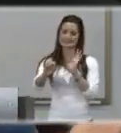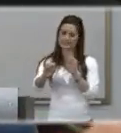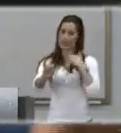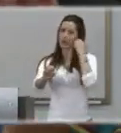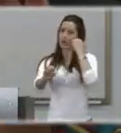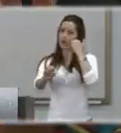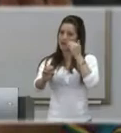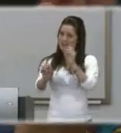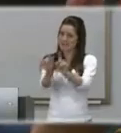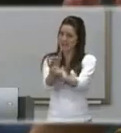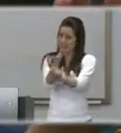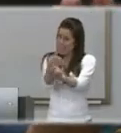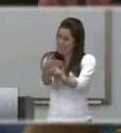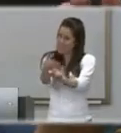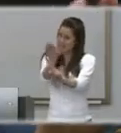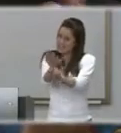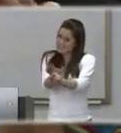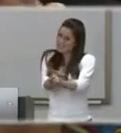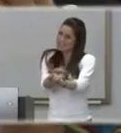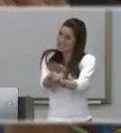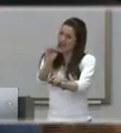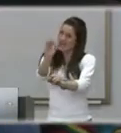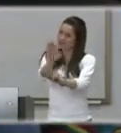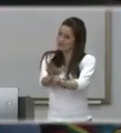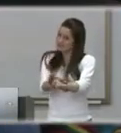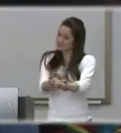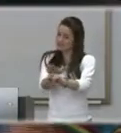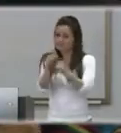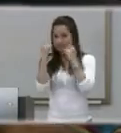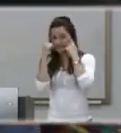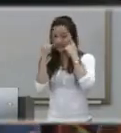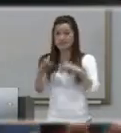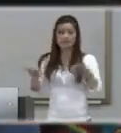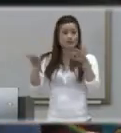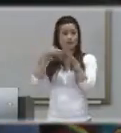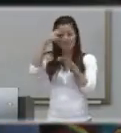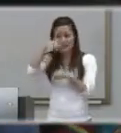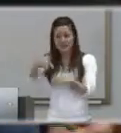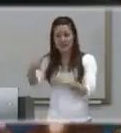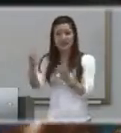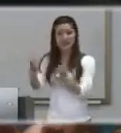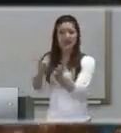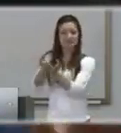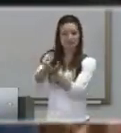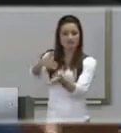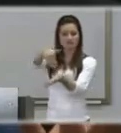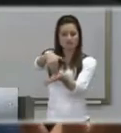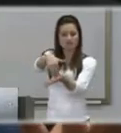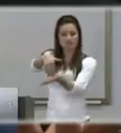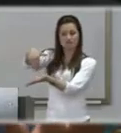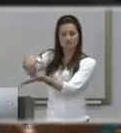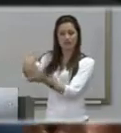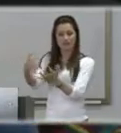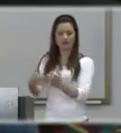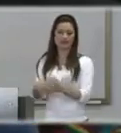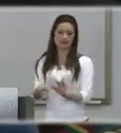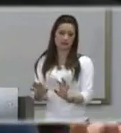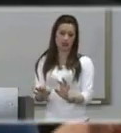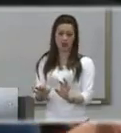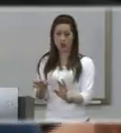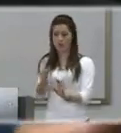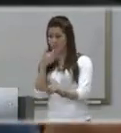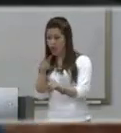escrito. Entonces uno siempre es pensando en la estabilidad, en la tranquilidad de los hijos hombres, pero ambos, hombres o mujeres, son una